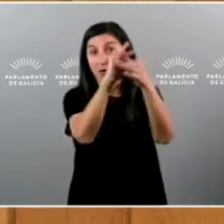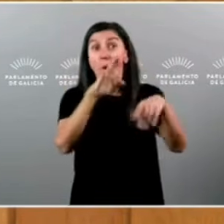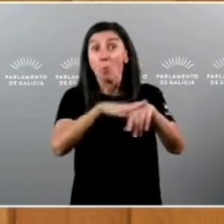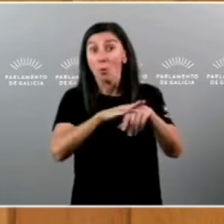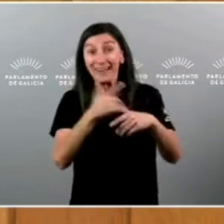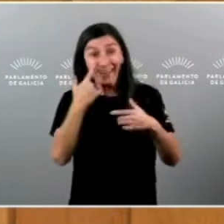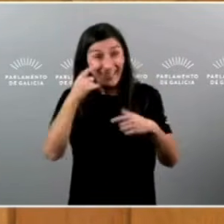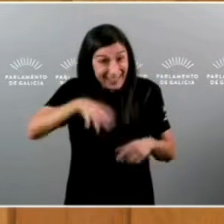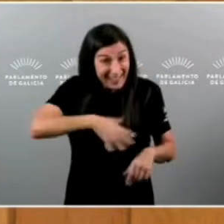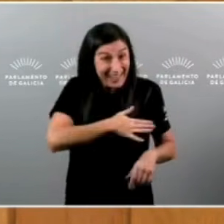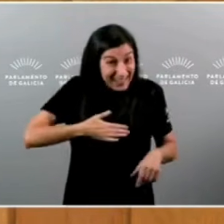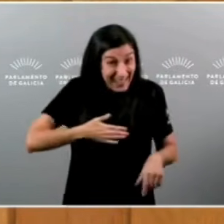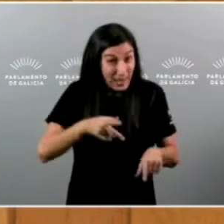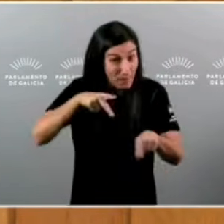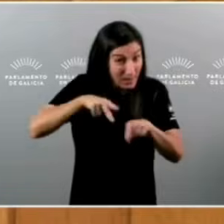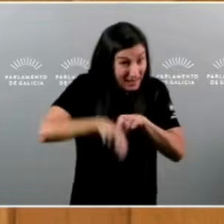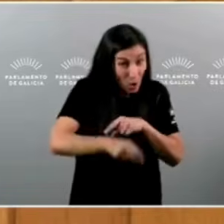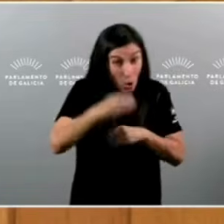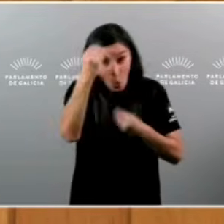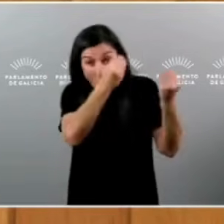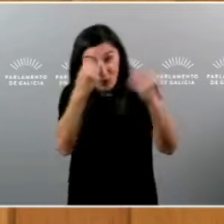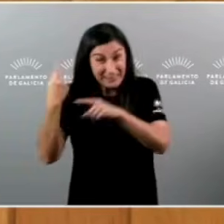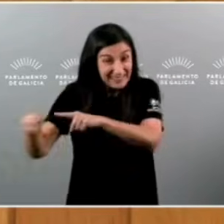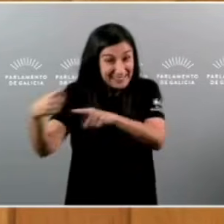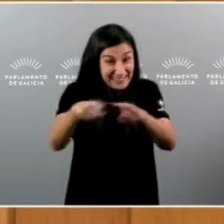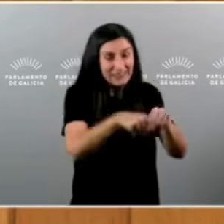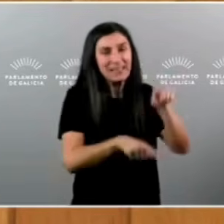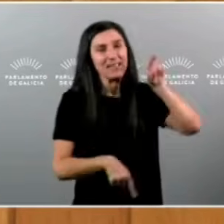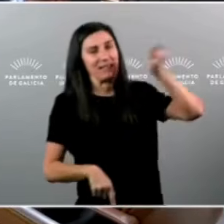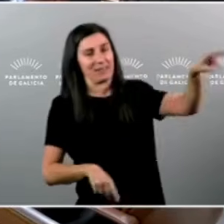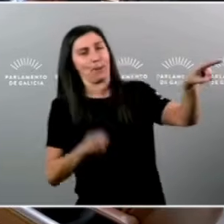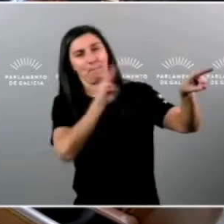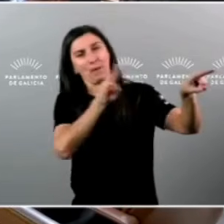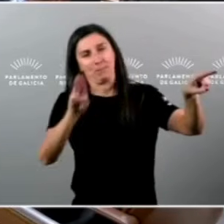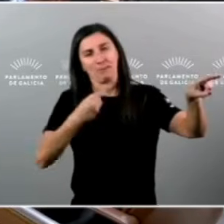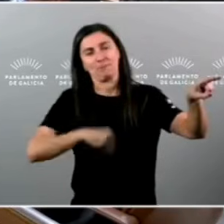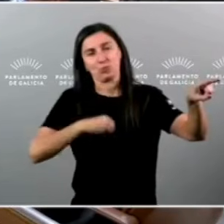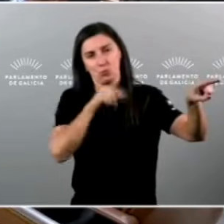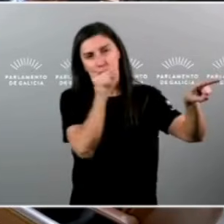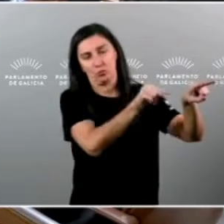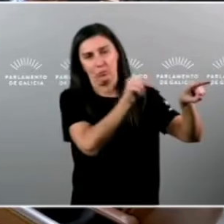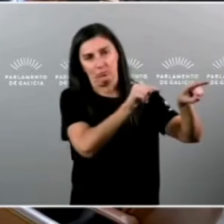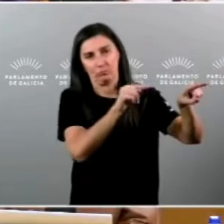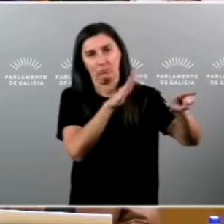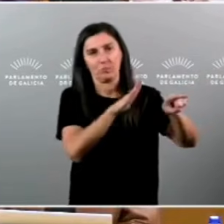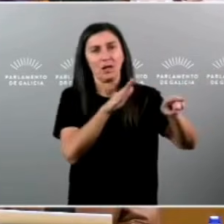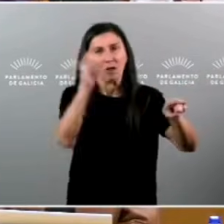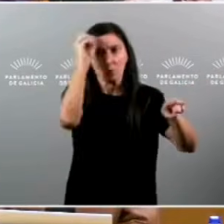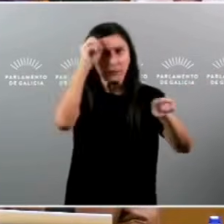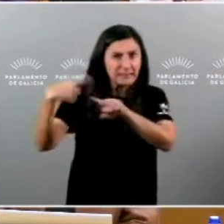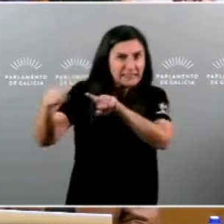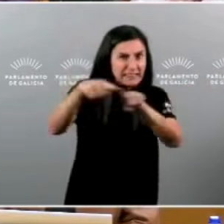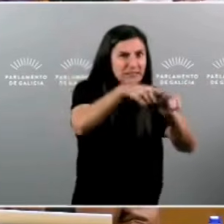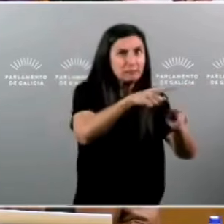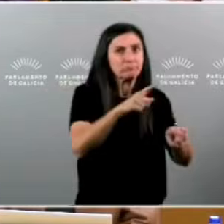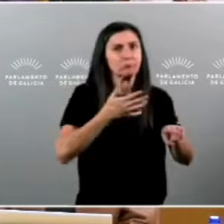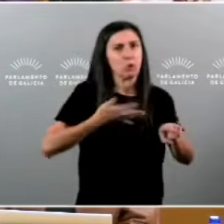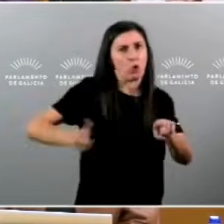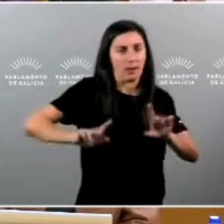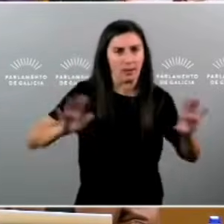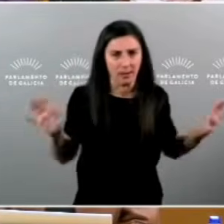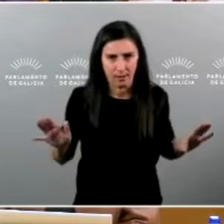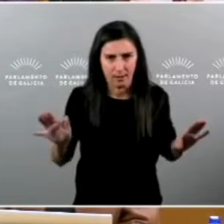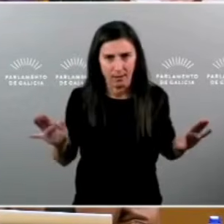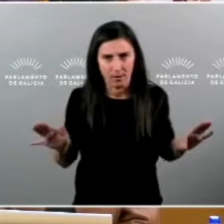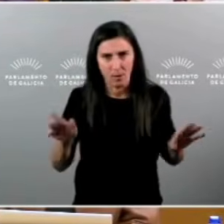posibilidade mesma de acceder a un punto de vista distinto. Non vai a ser que alguén critique ao Rei Sol, que xa lle vemos o